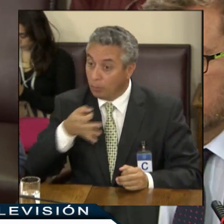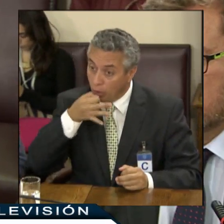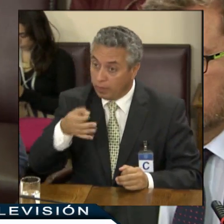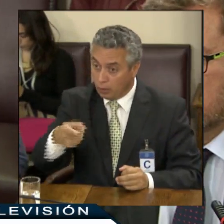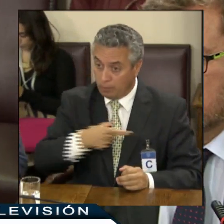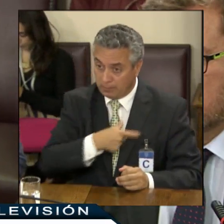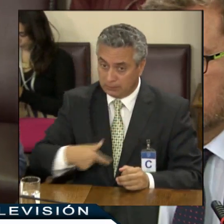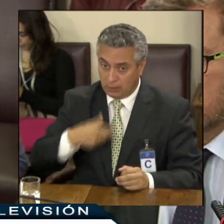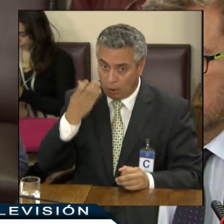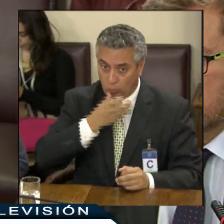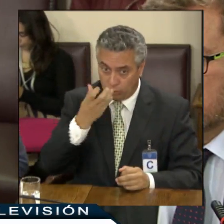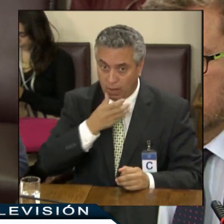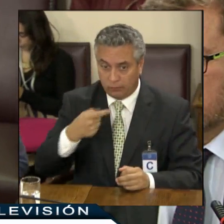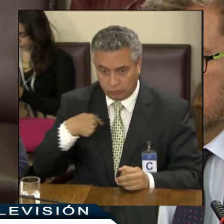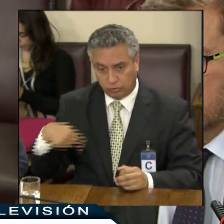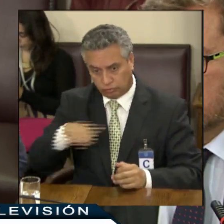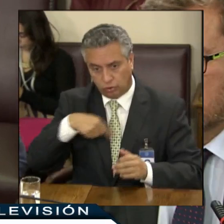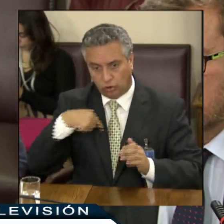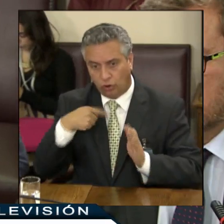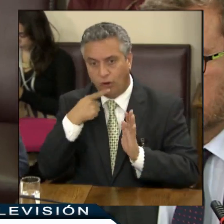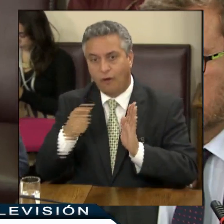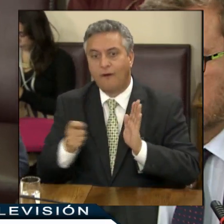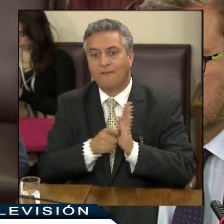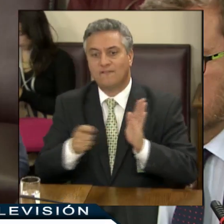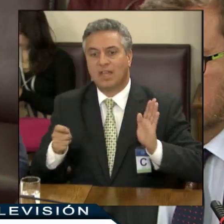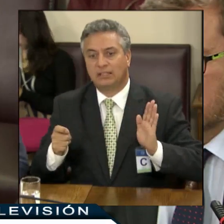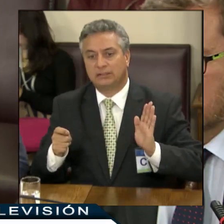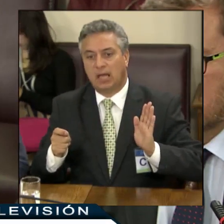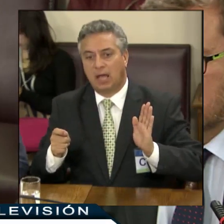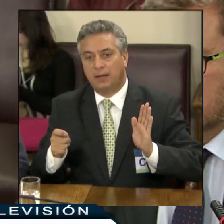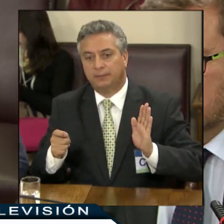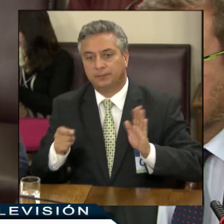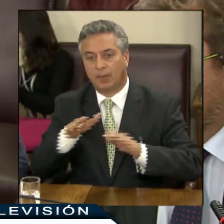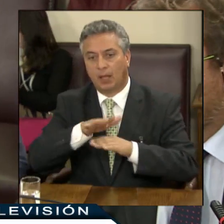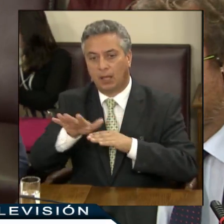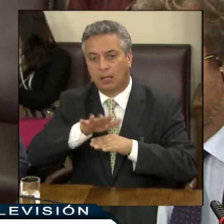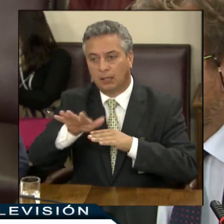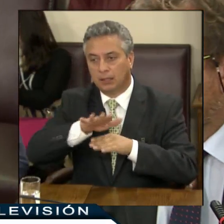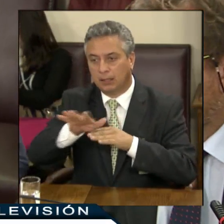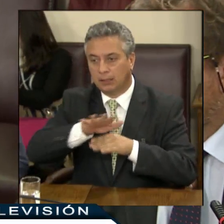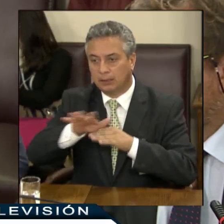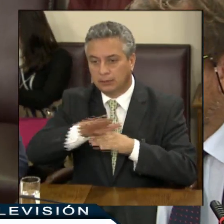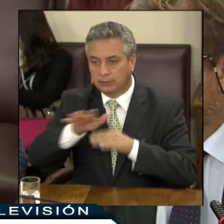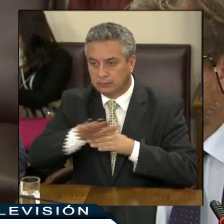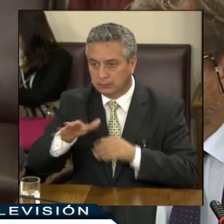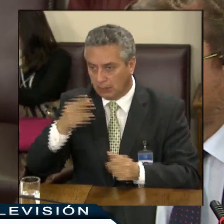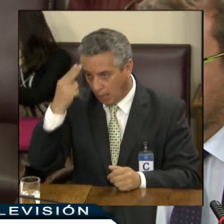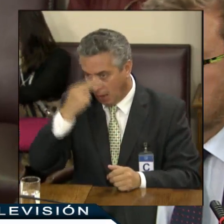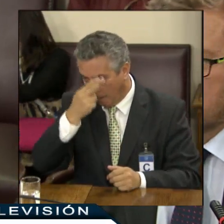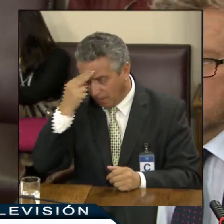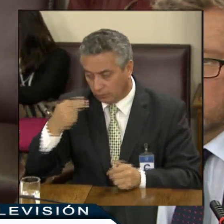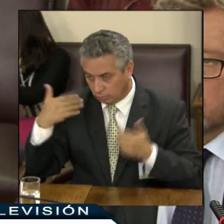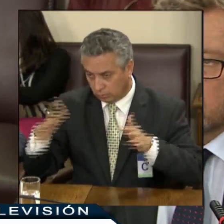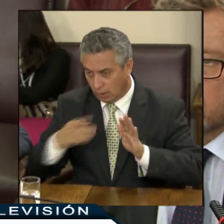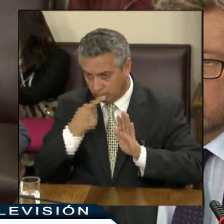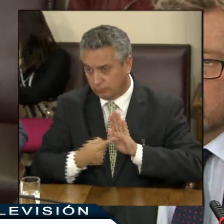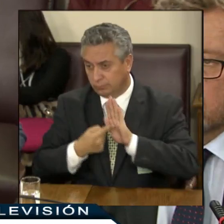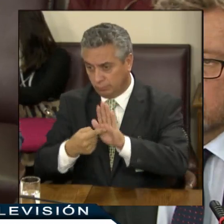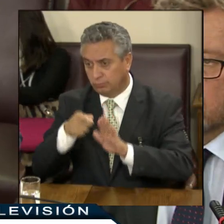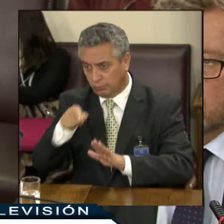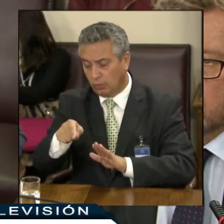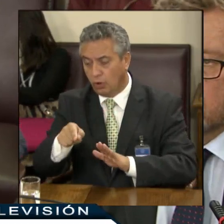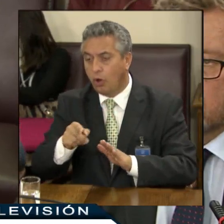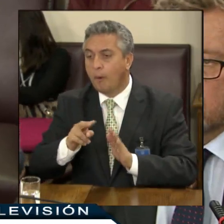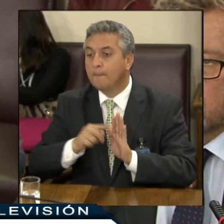Gustavo Nosotros con fecha eh 15 de marzo presentamos una propuesta de